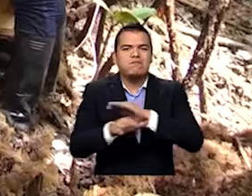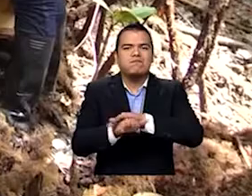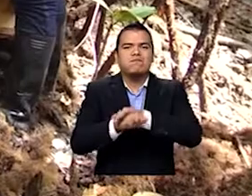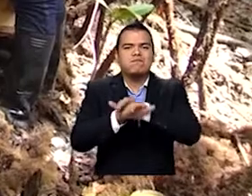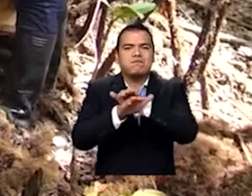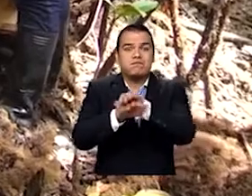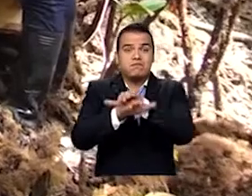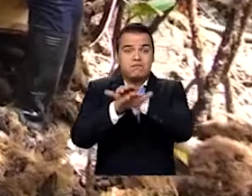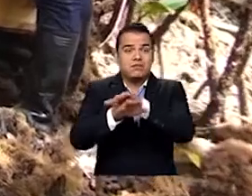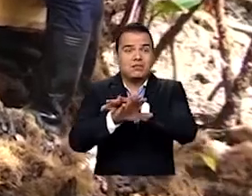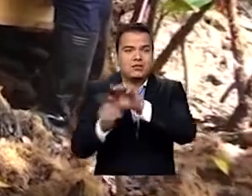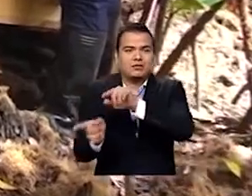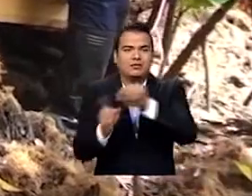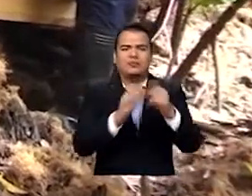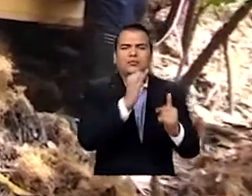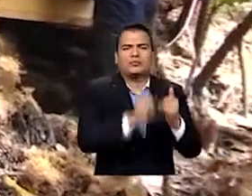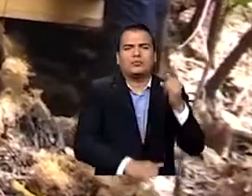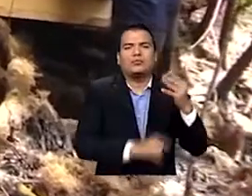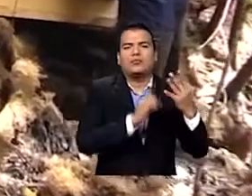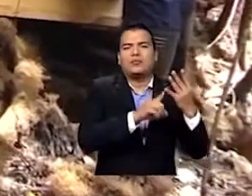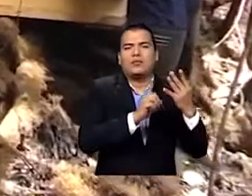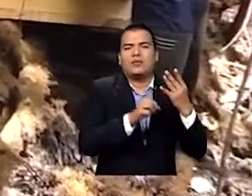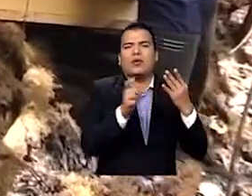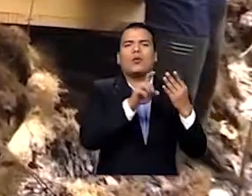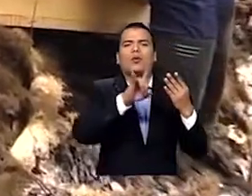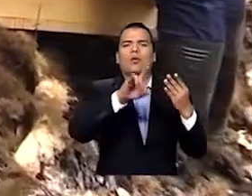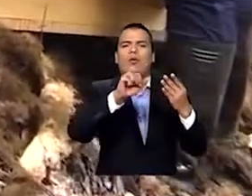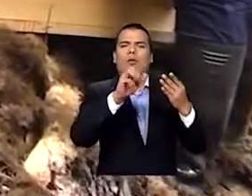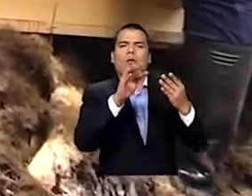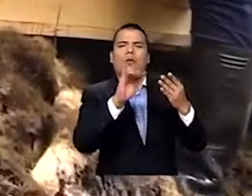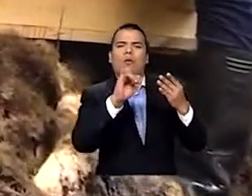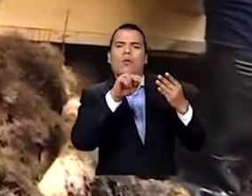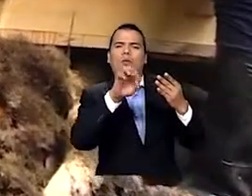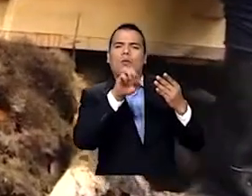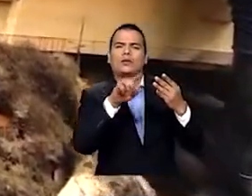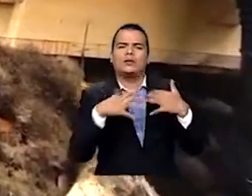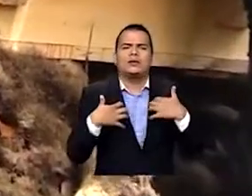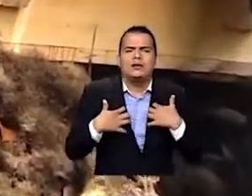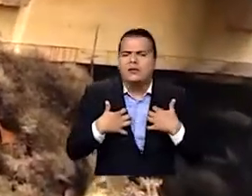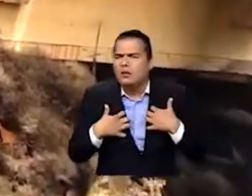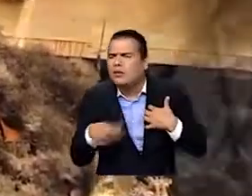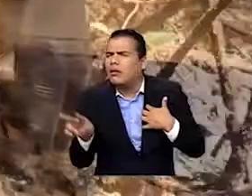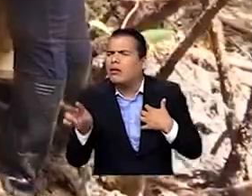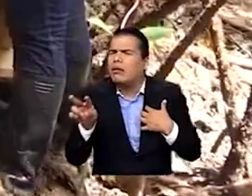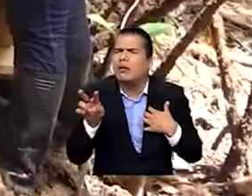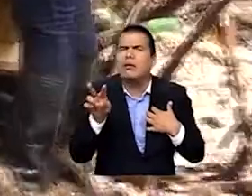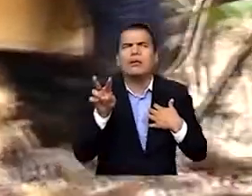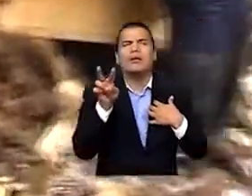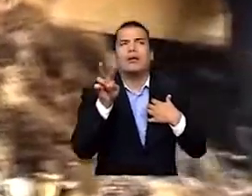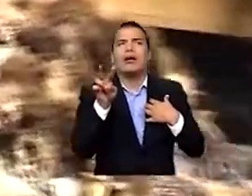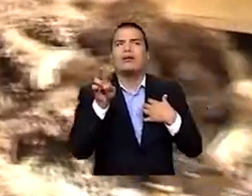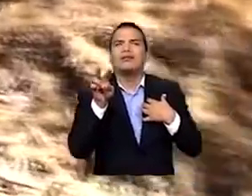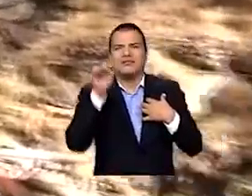Finalmente, una pareja de guatines con un poco de timidez fueron reconociendo el territorio de donde nunca debieron